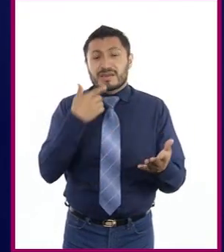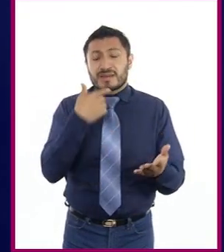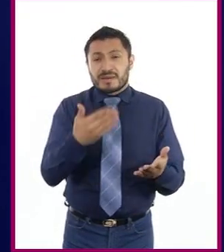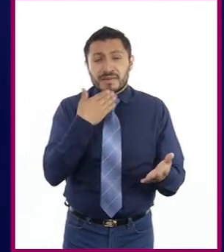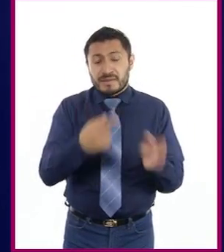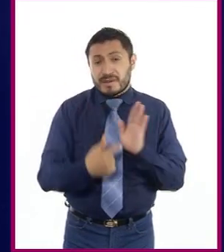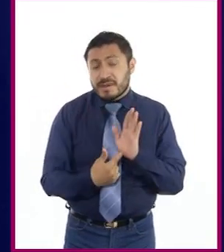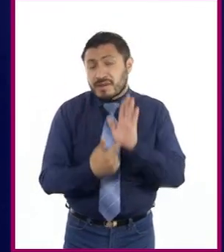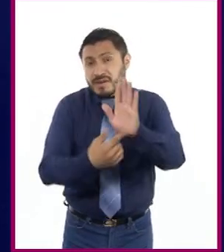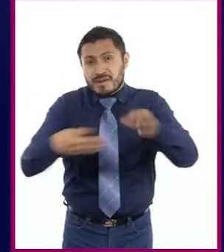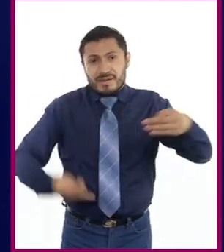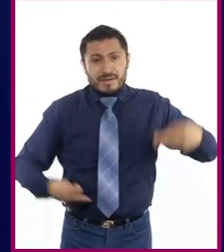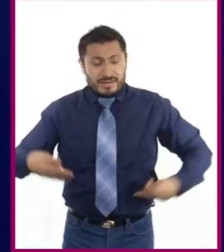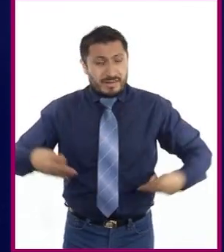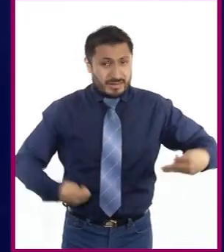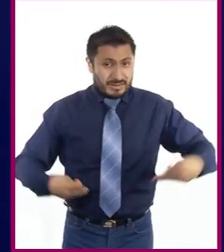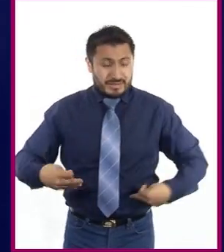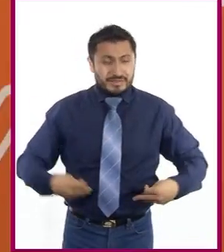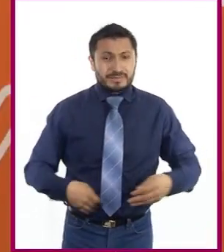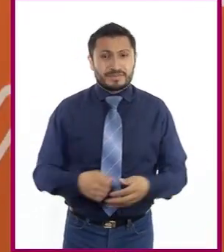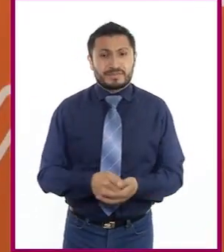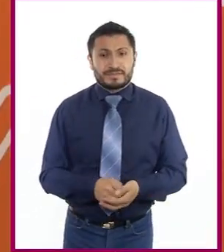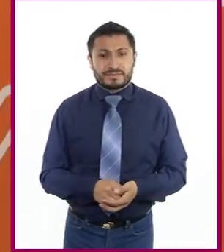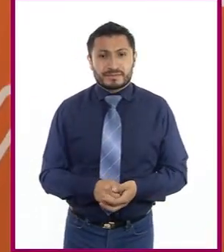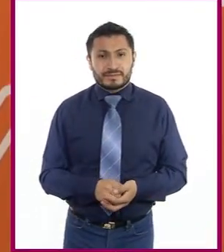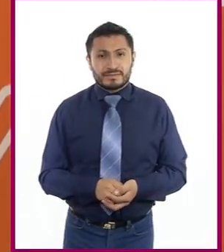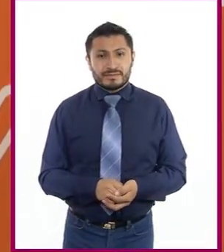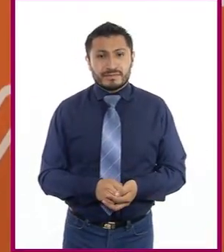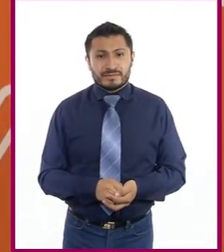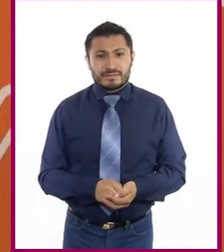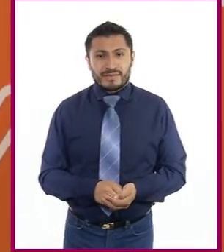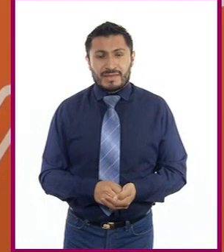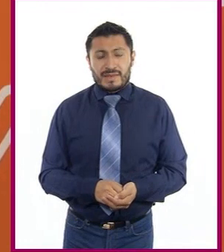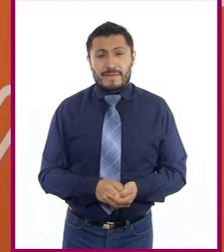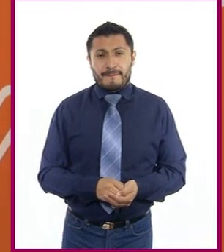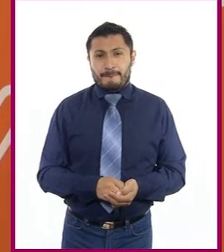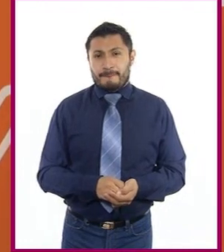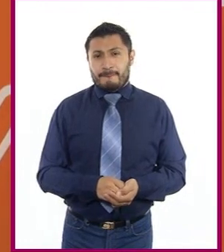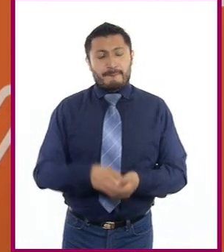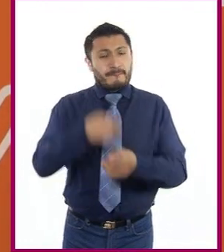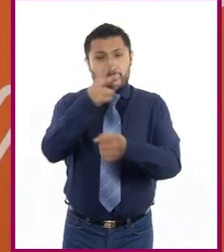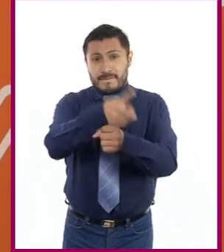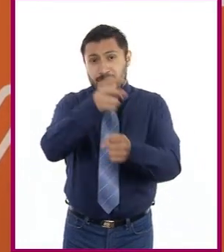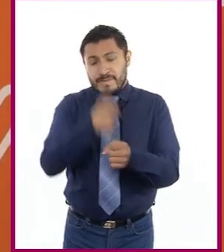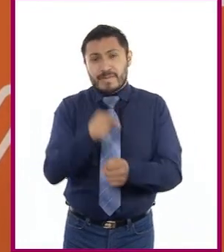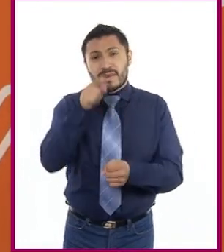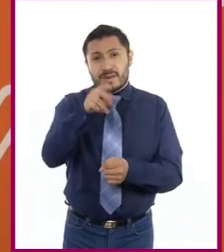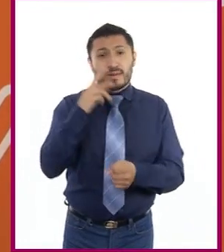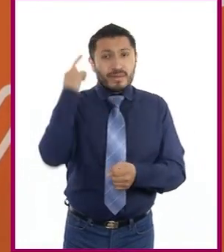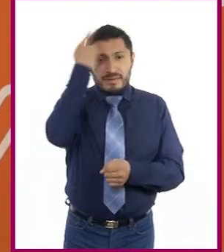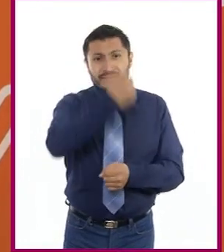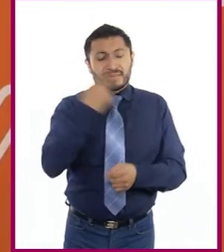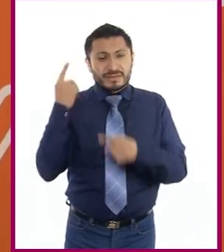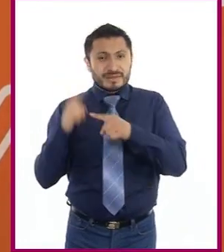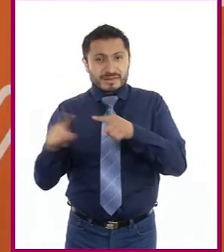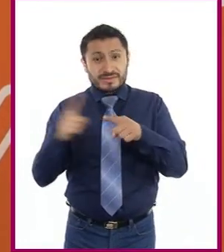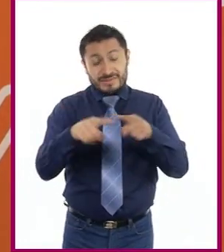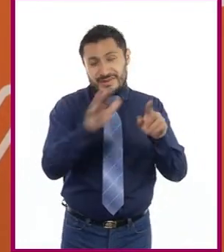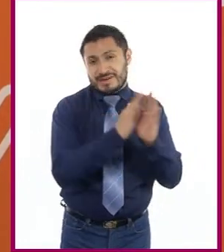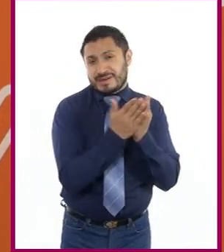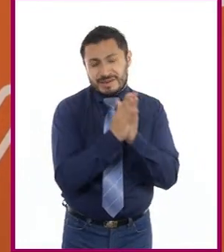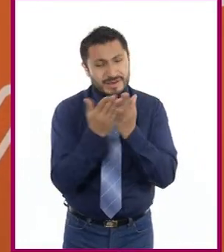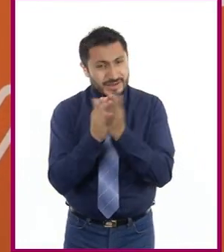que hayan elegido para su representación. De la misma forma, les invitamos a consultar obras de diferentes escritores